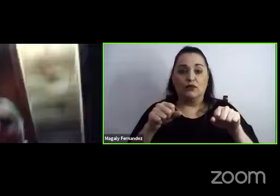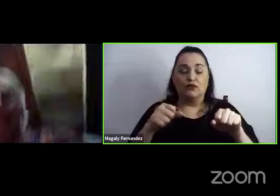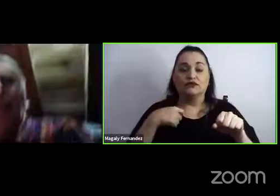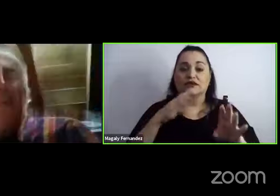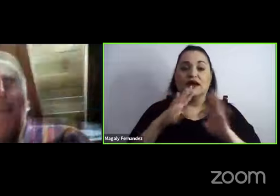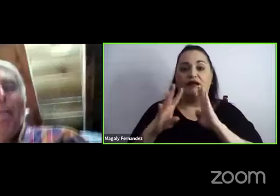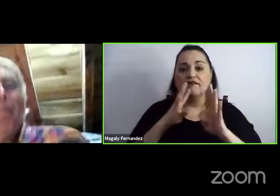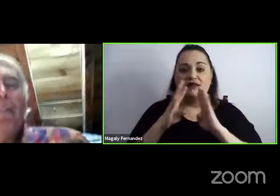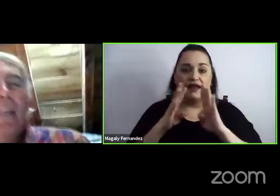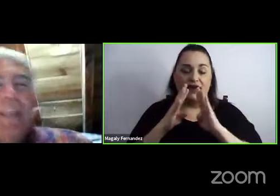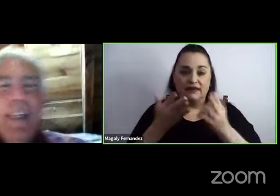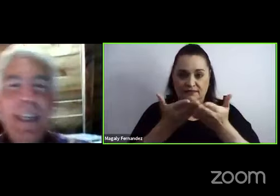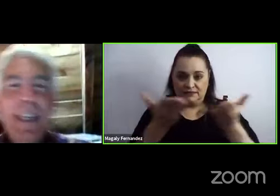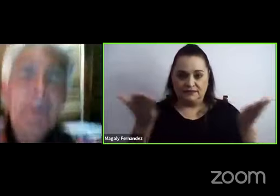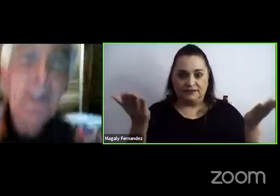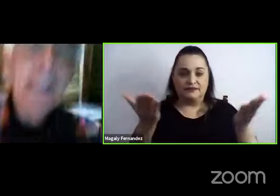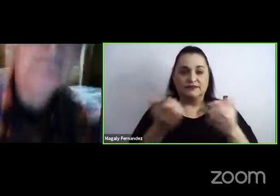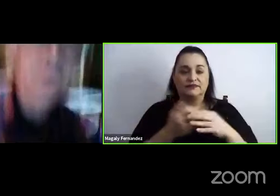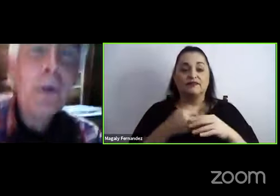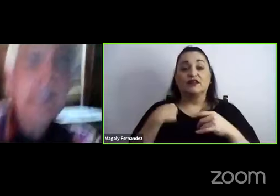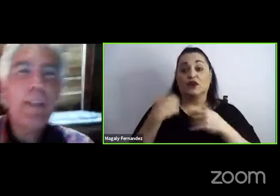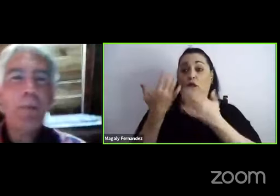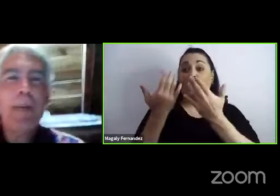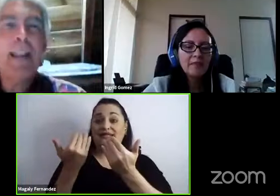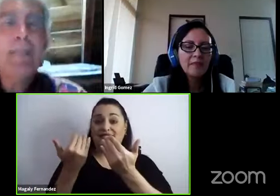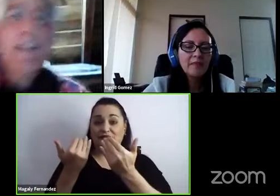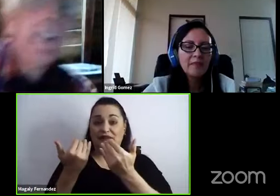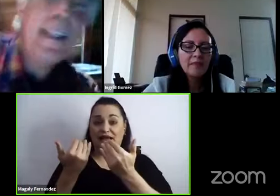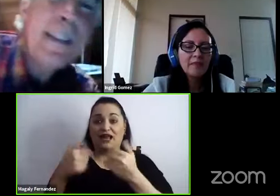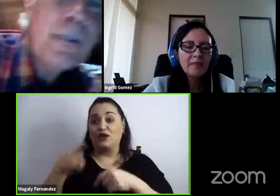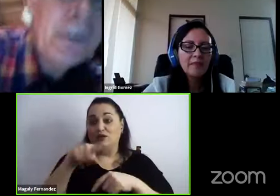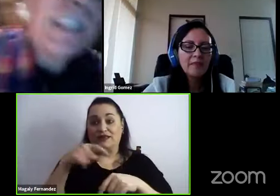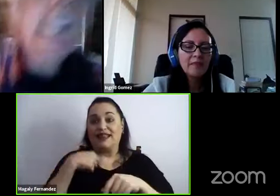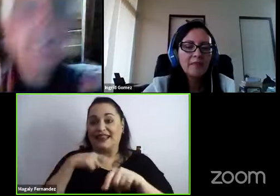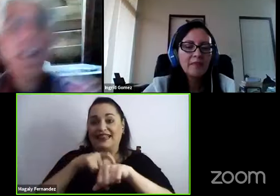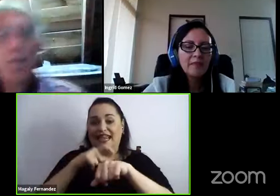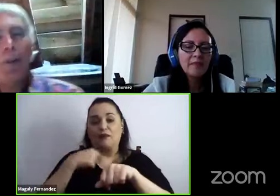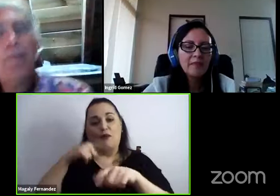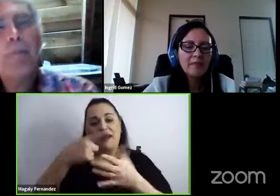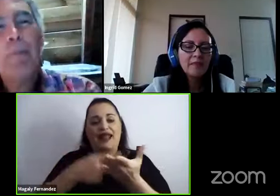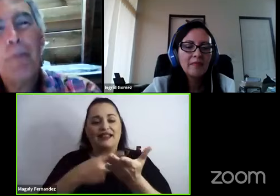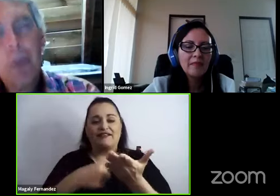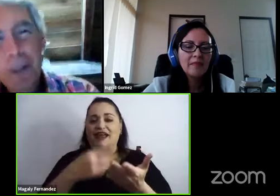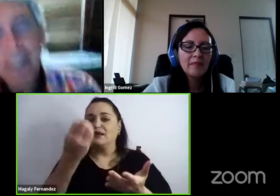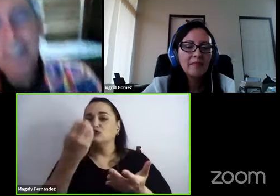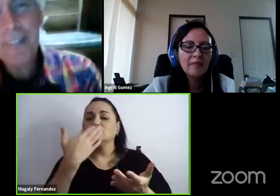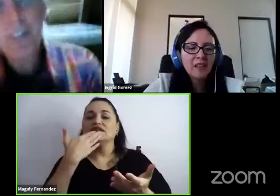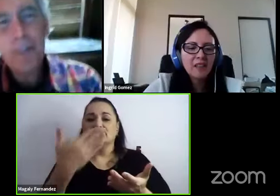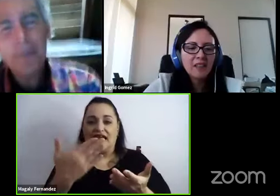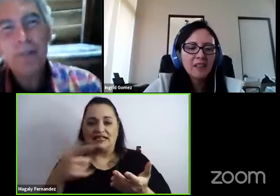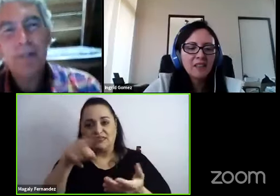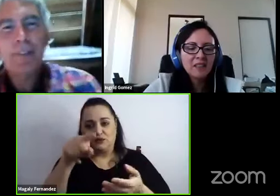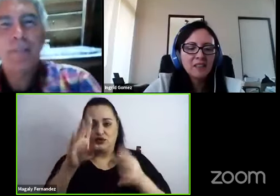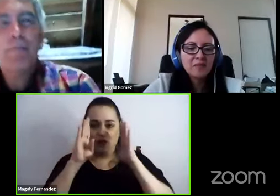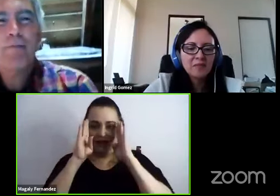hablar, y espero que haya un poco de tiempo para el debate. Muchas gracias por vuestra